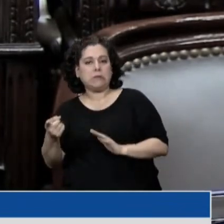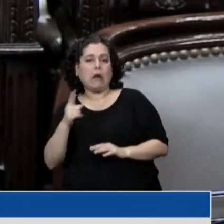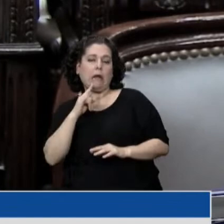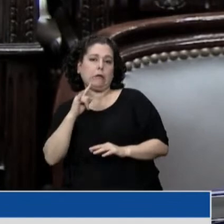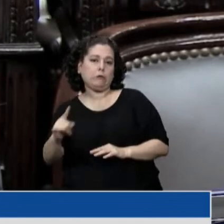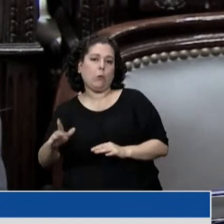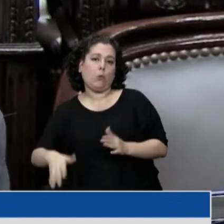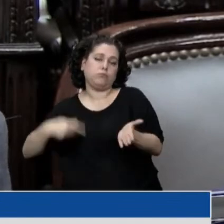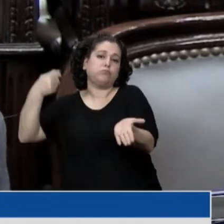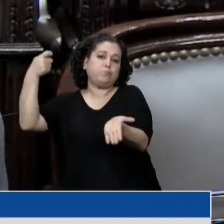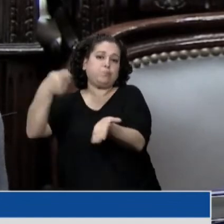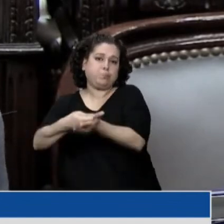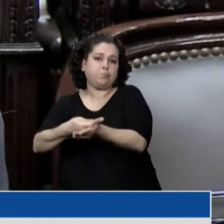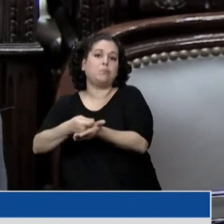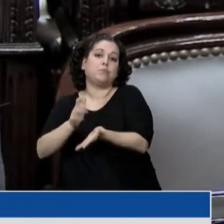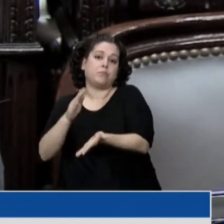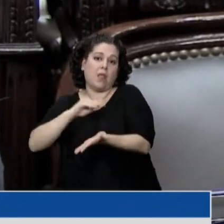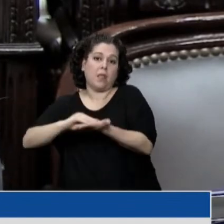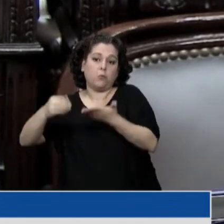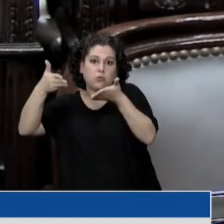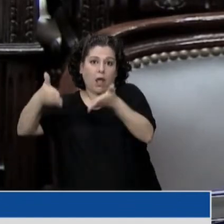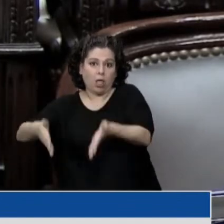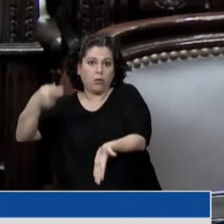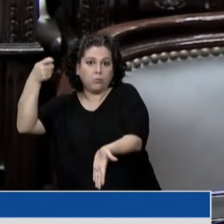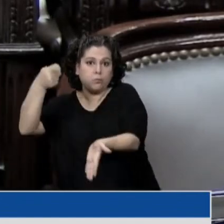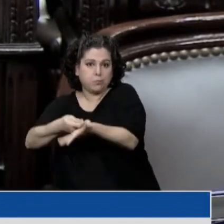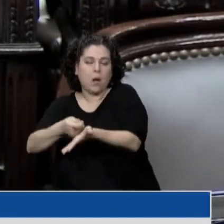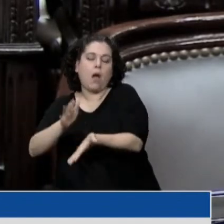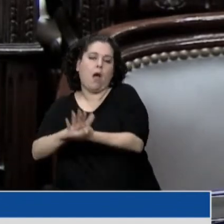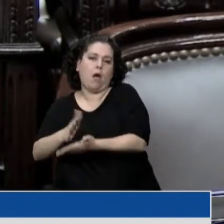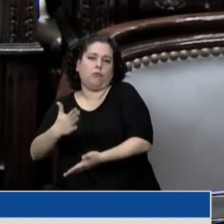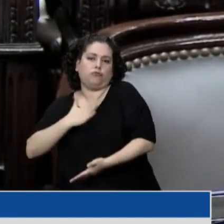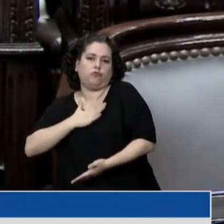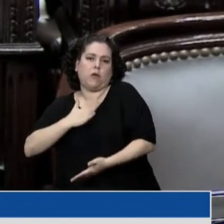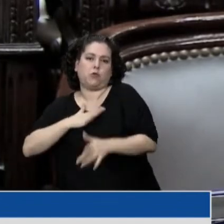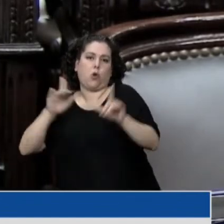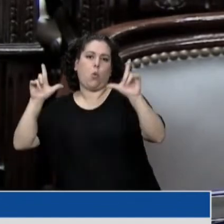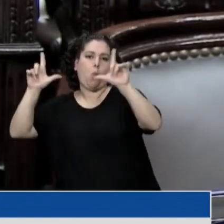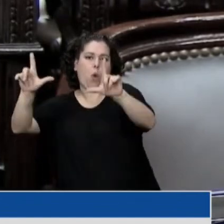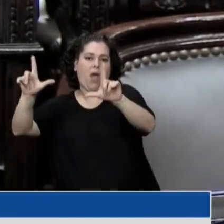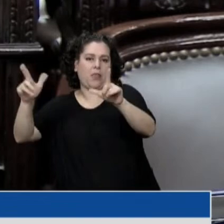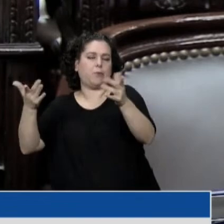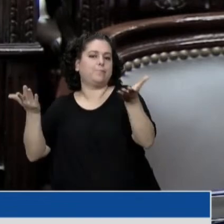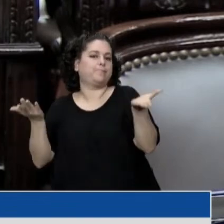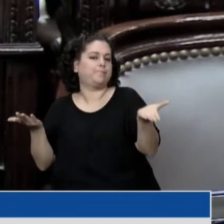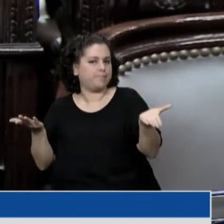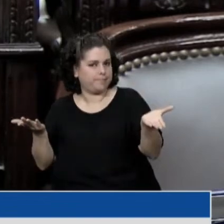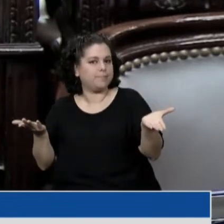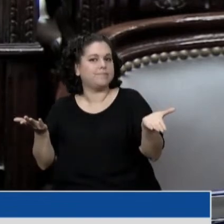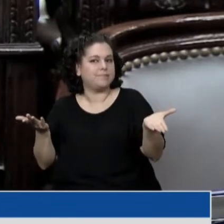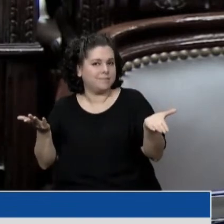los diputados dijeron, bueno, si lo pagamos nosotros, el cuadro tiene que ser nuestro. Sería un